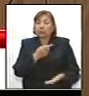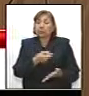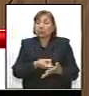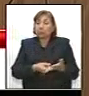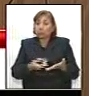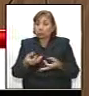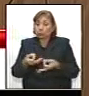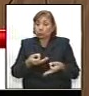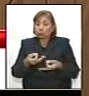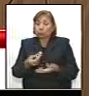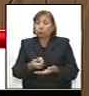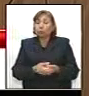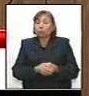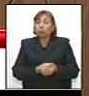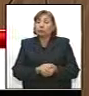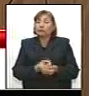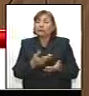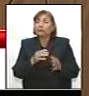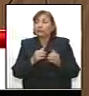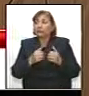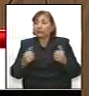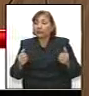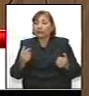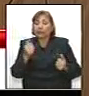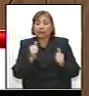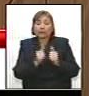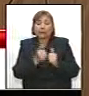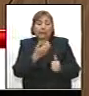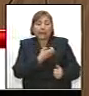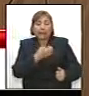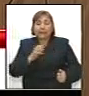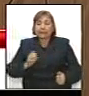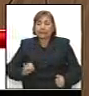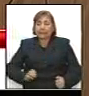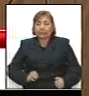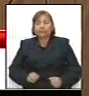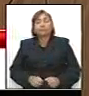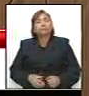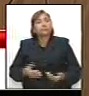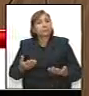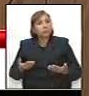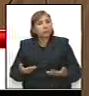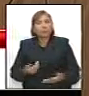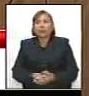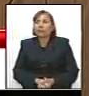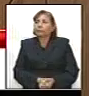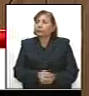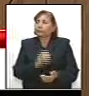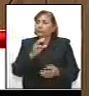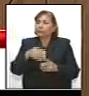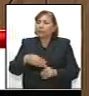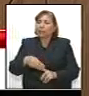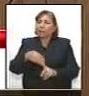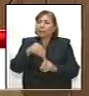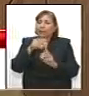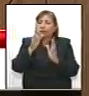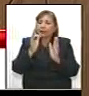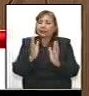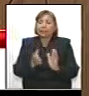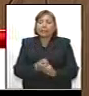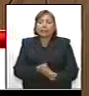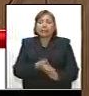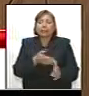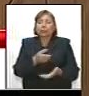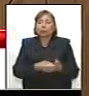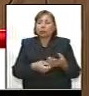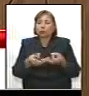por operaciones oficiales de crédito externo con aval del Estado; E, los ingresos por leyes especiales; F, los recursos